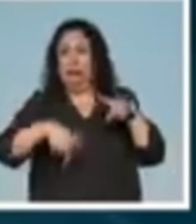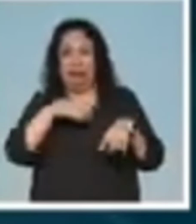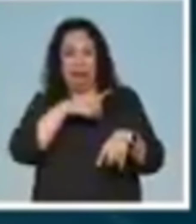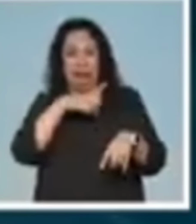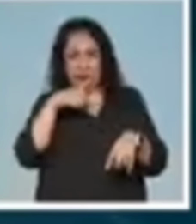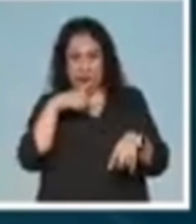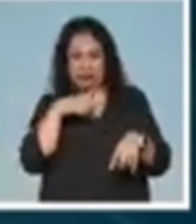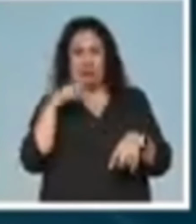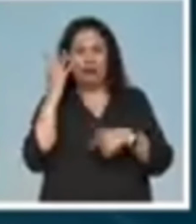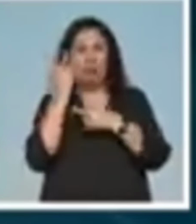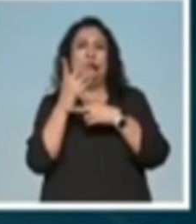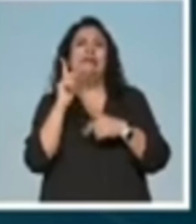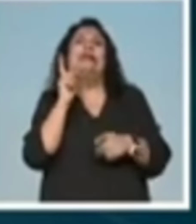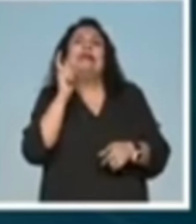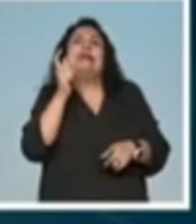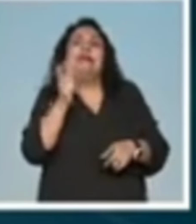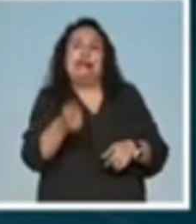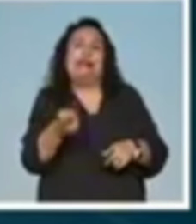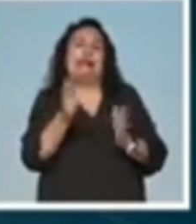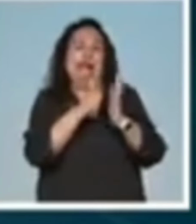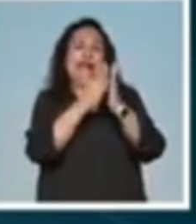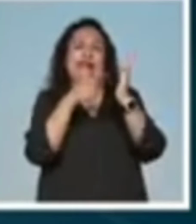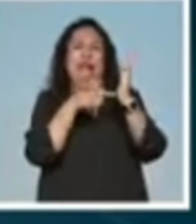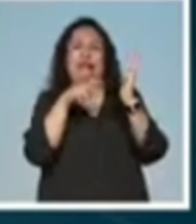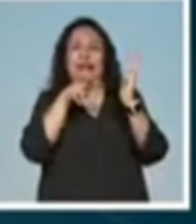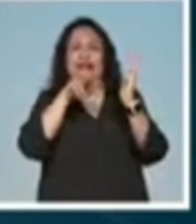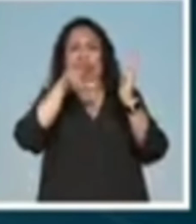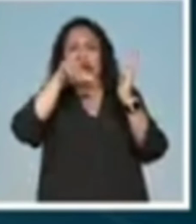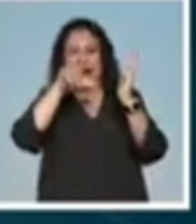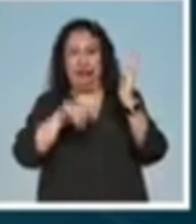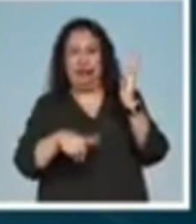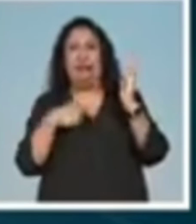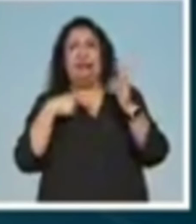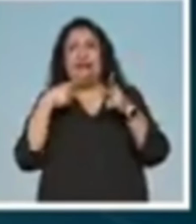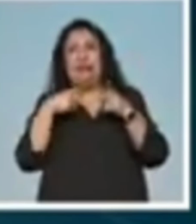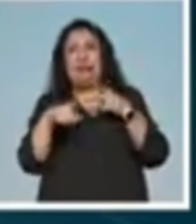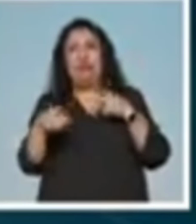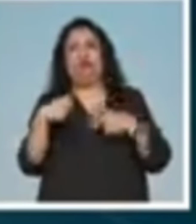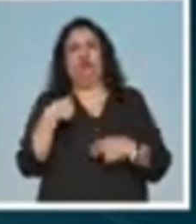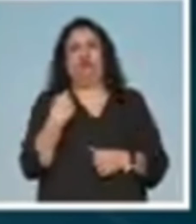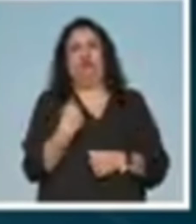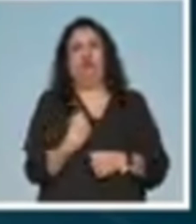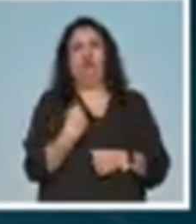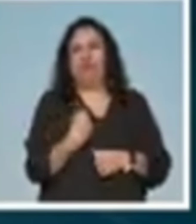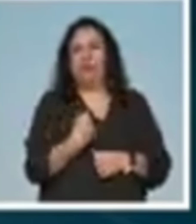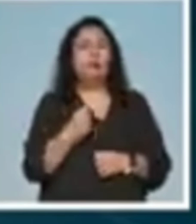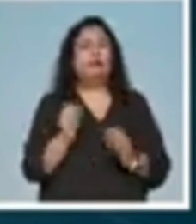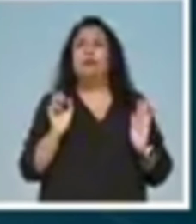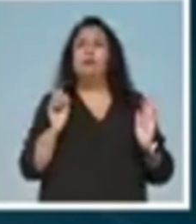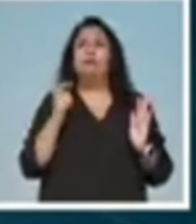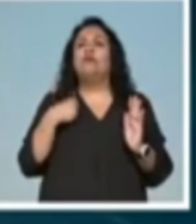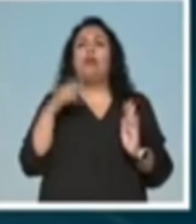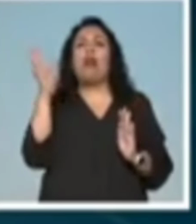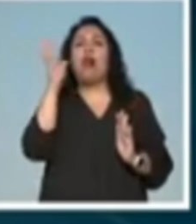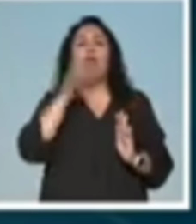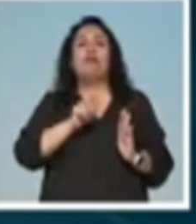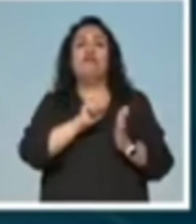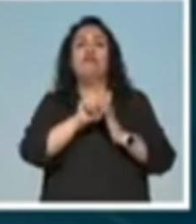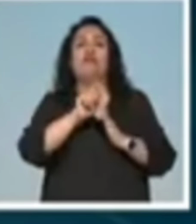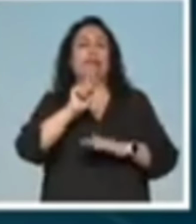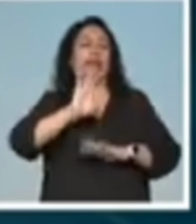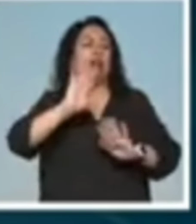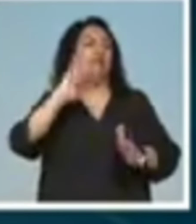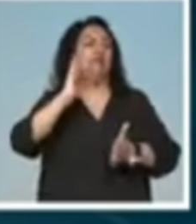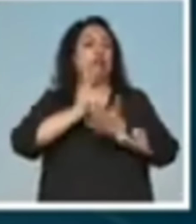encima, se refería a las novelas que comenzaban a imponerse, no escribiré más. Y